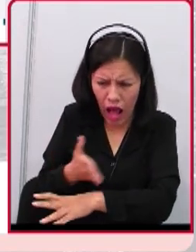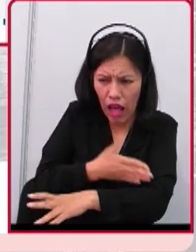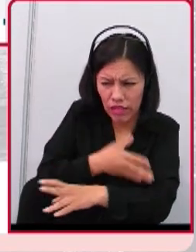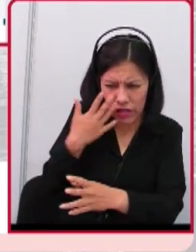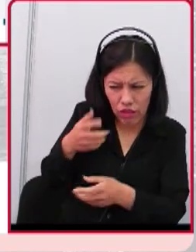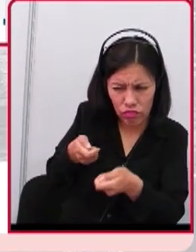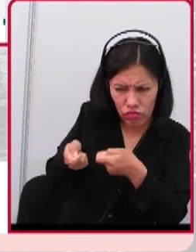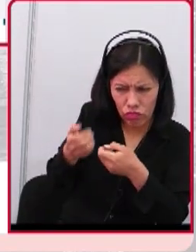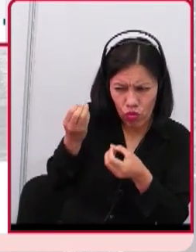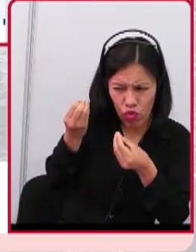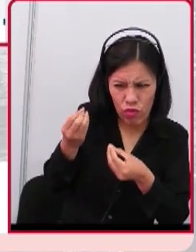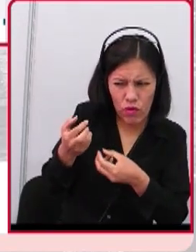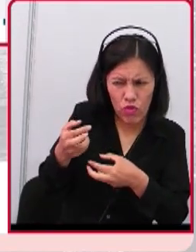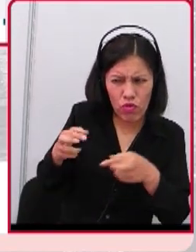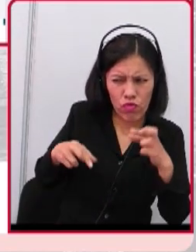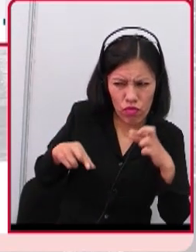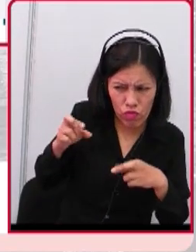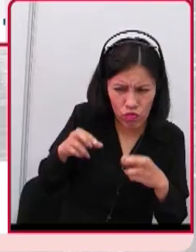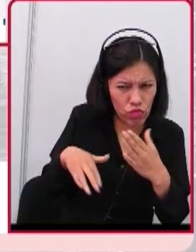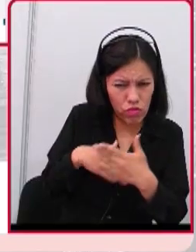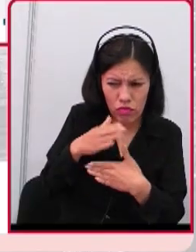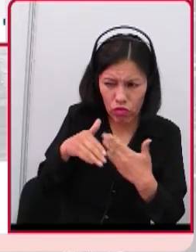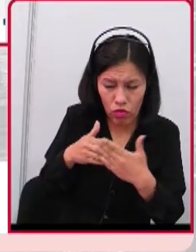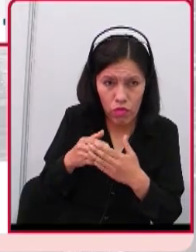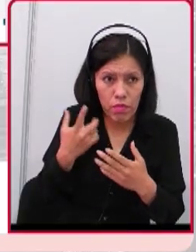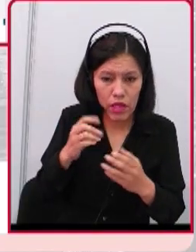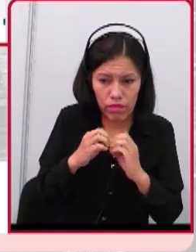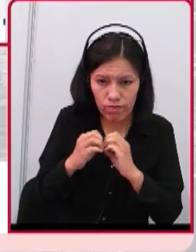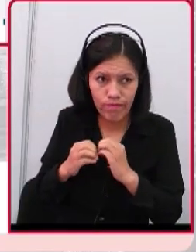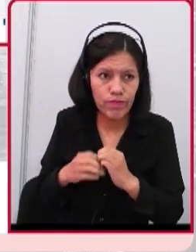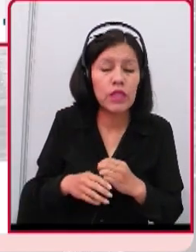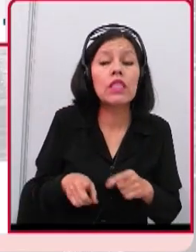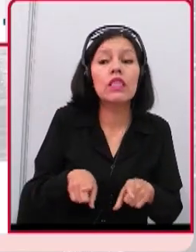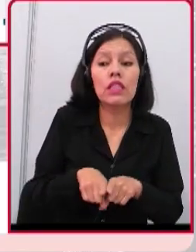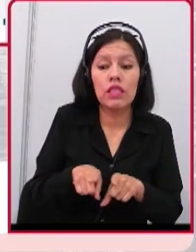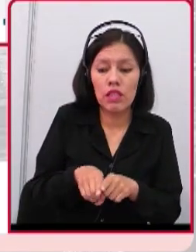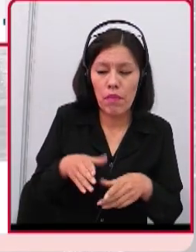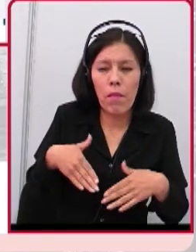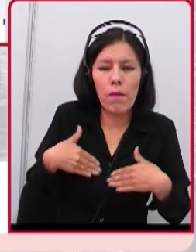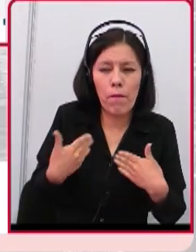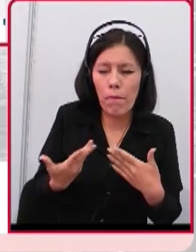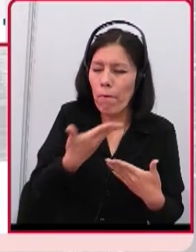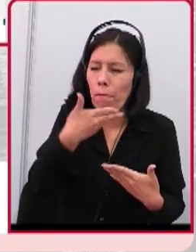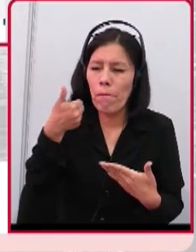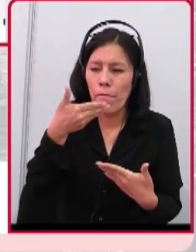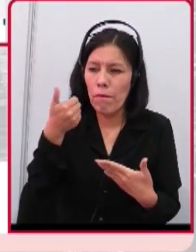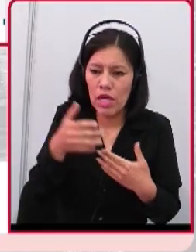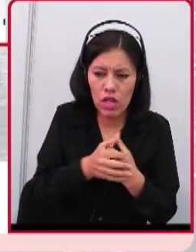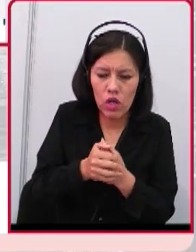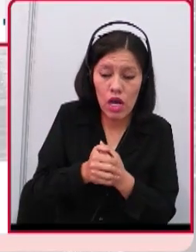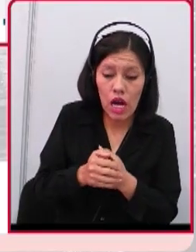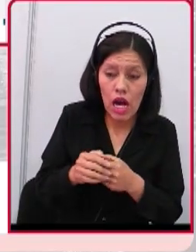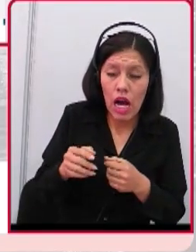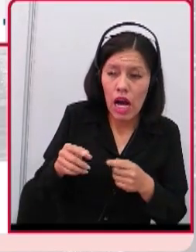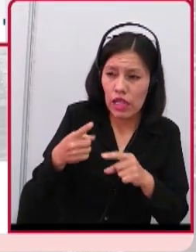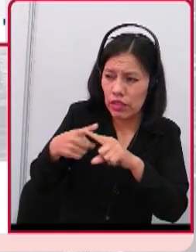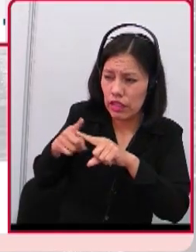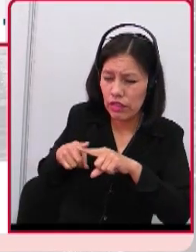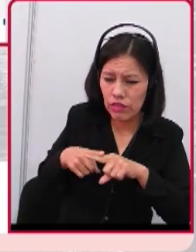Y finalmente también poder mejorar el grado de comprensión de la mineralogía y la